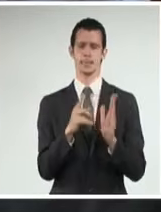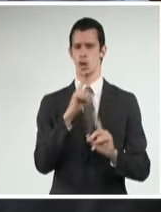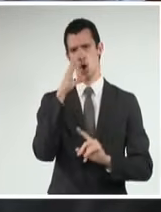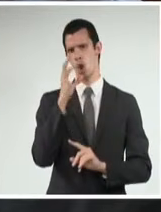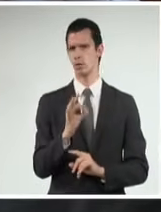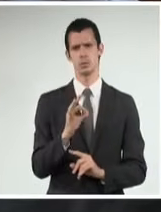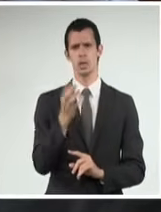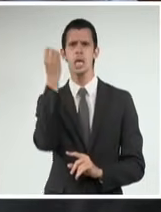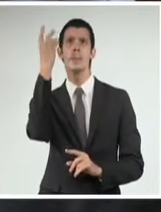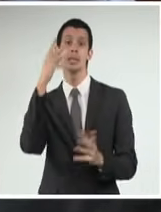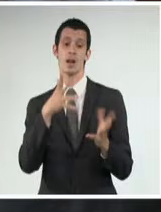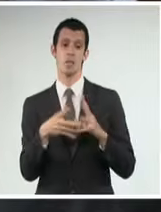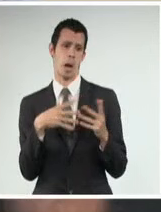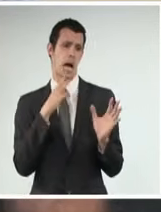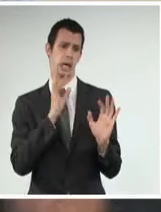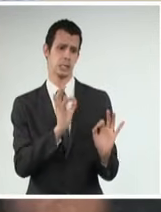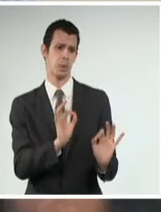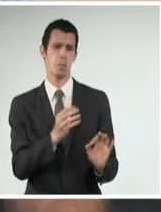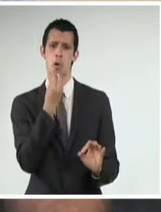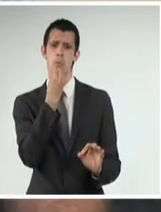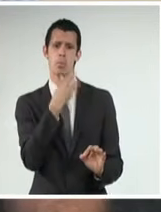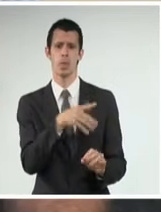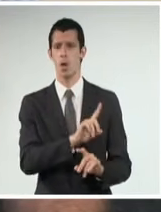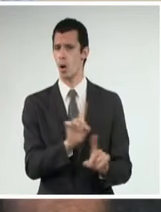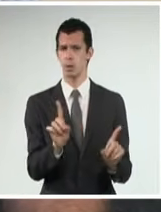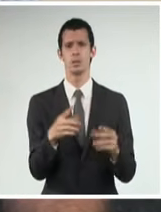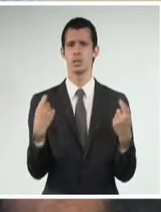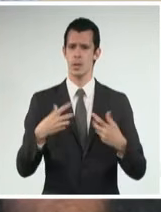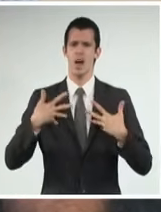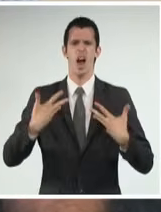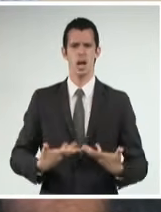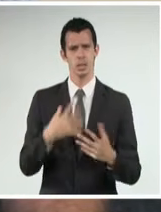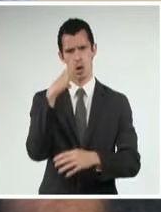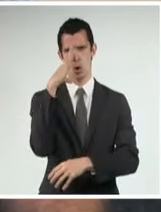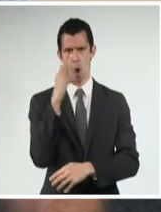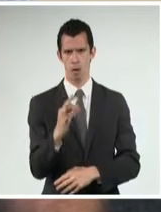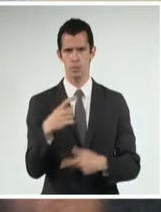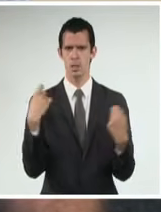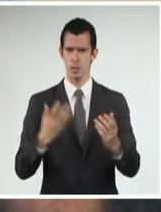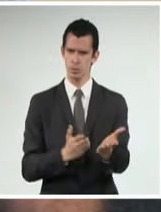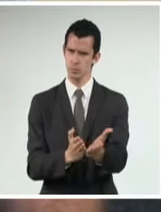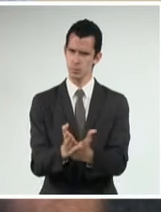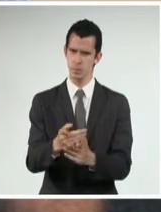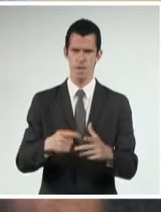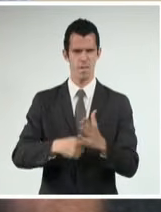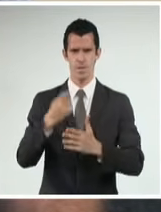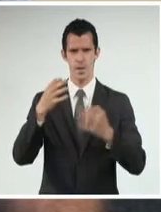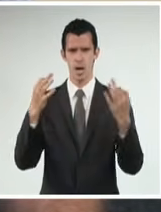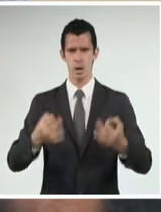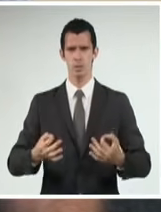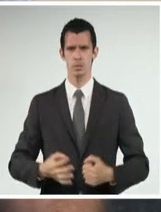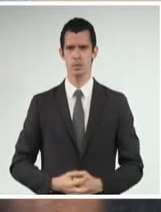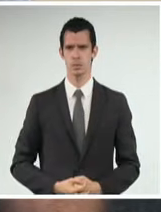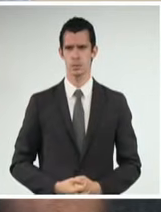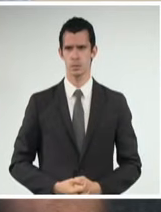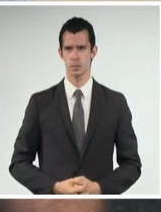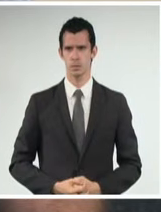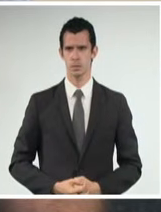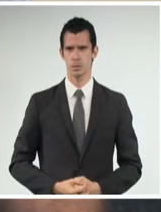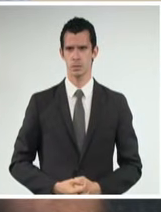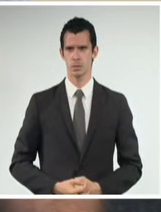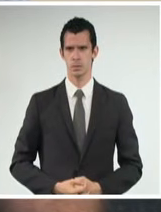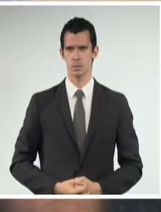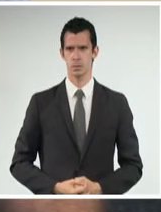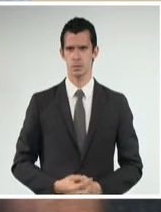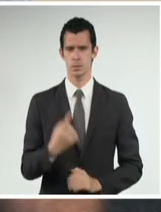y cansancio en esta batalla. Hay mucho todavía que nos queda por hacer, hay muchas lecciones que se van, que